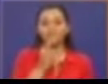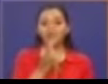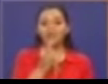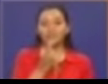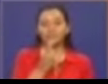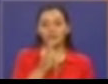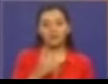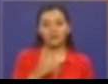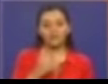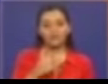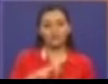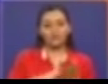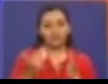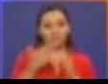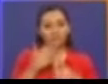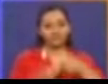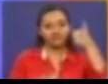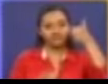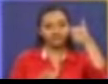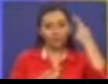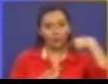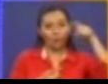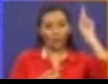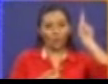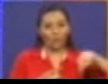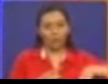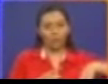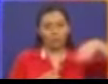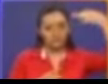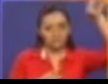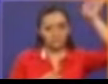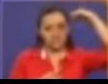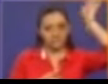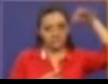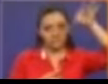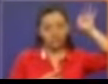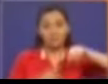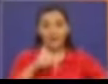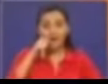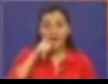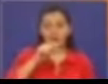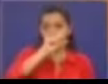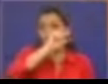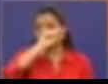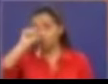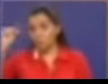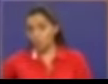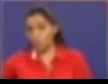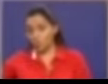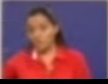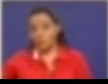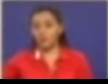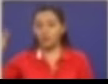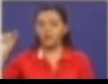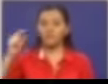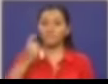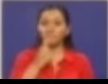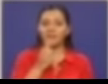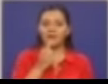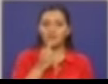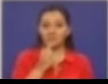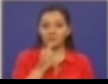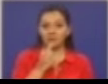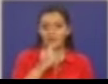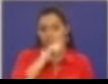1 a nivel de tecnología en el planeta. Entonces, lo azul es Finlandia. Lo rojo es Chile, que es uno de los países